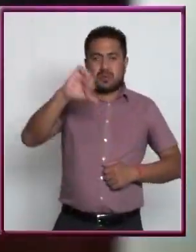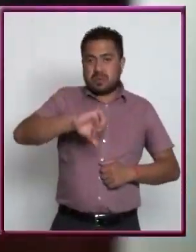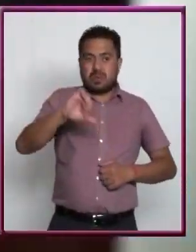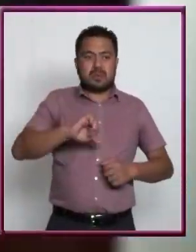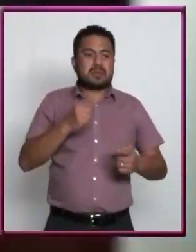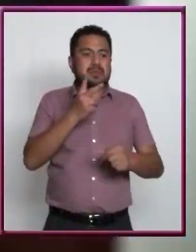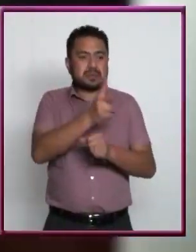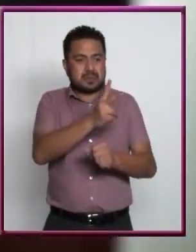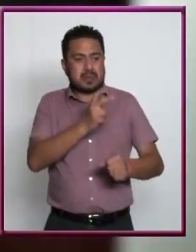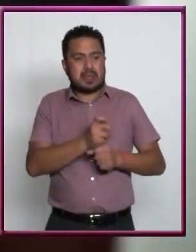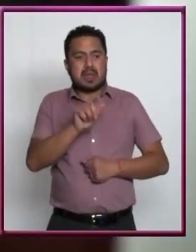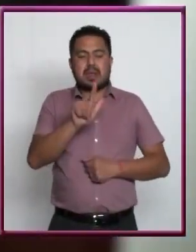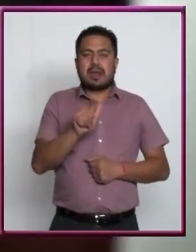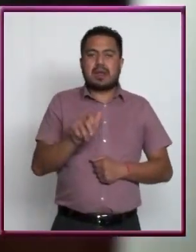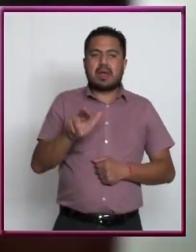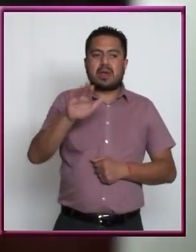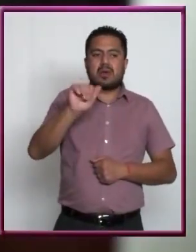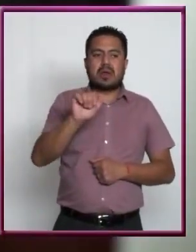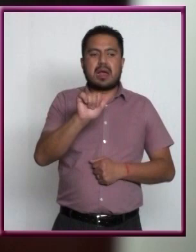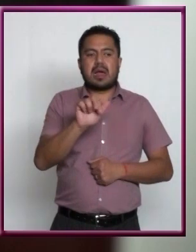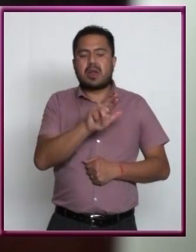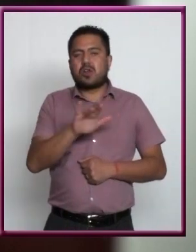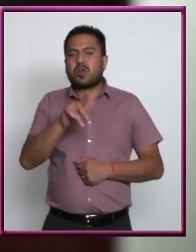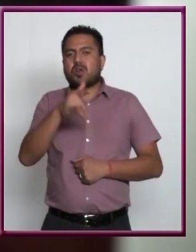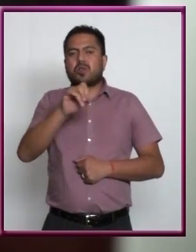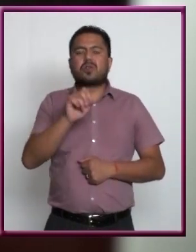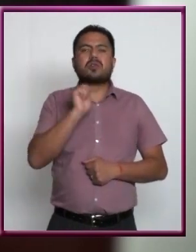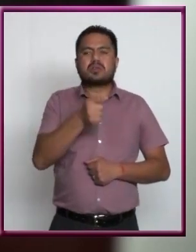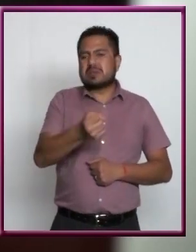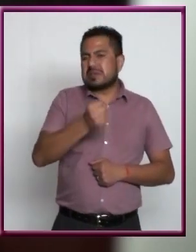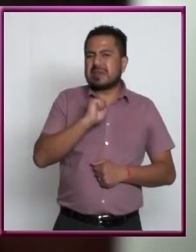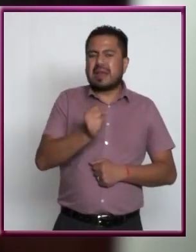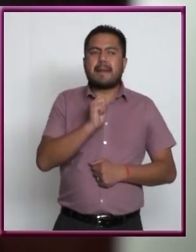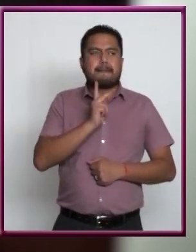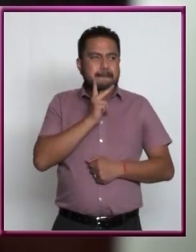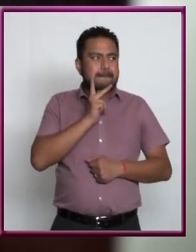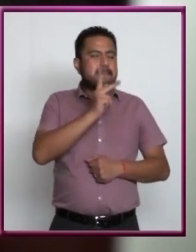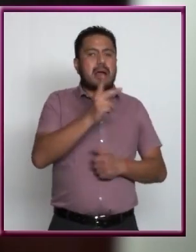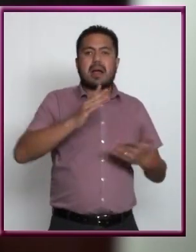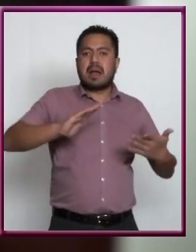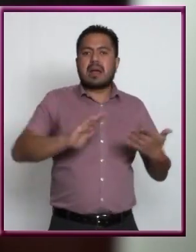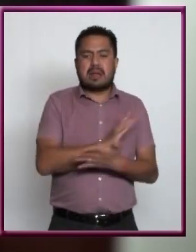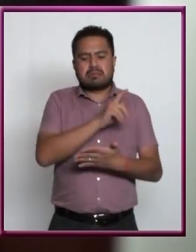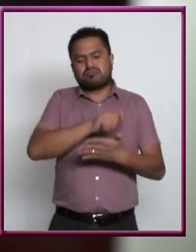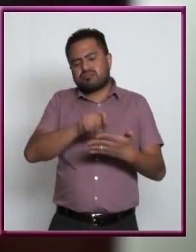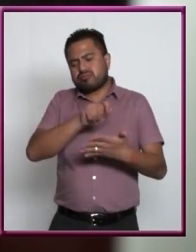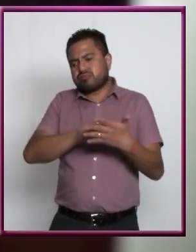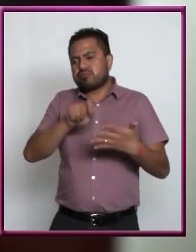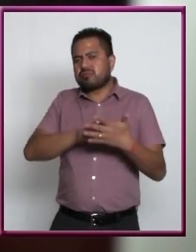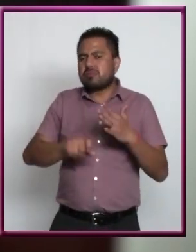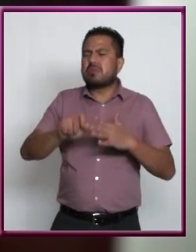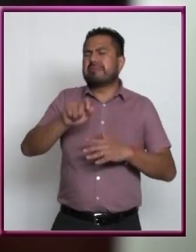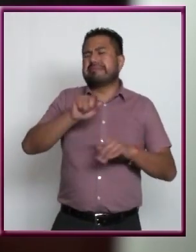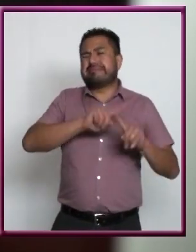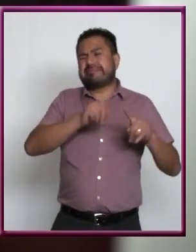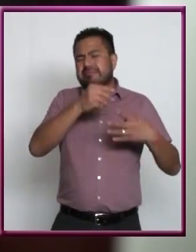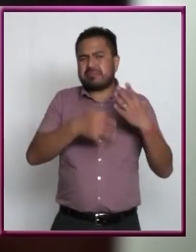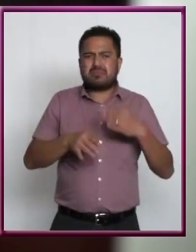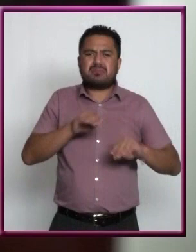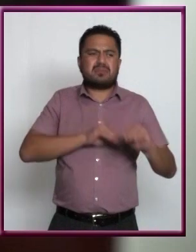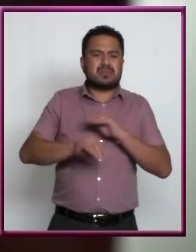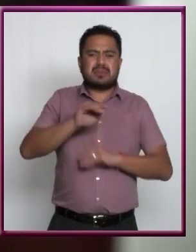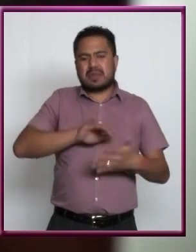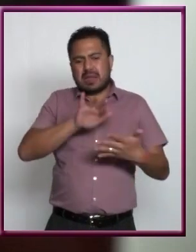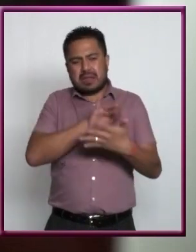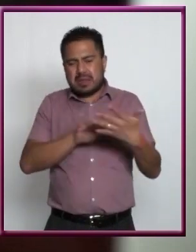hoy tenemos como invitada a Laura García Arroyo, que es conductora de La Dichosa Palabra, además de escritora, lexicógrafa, promotora